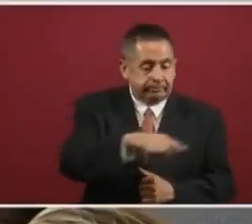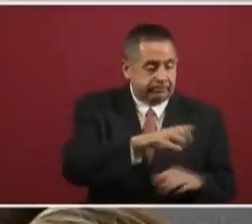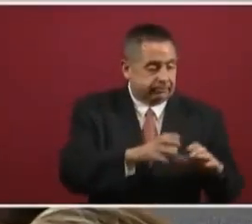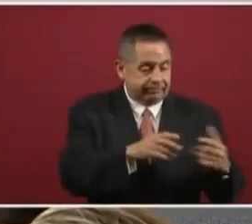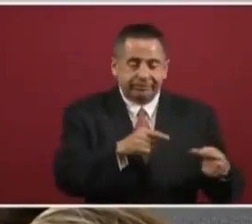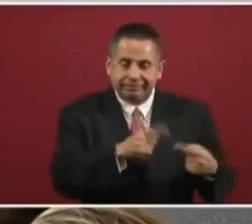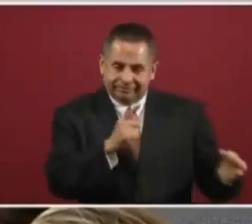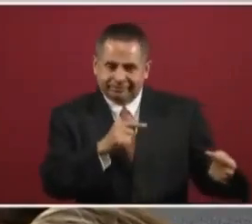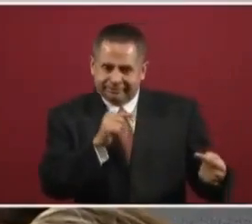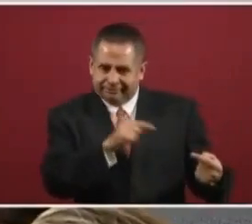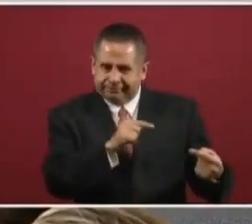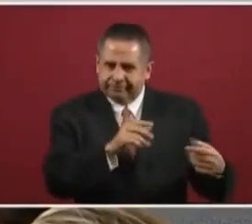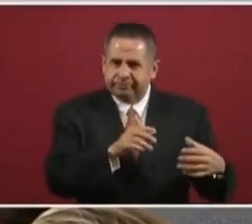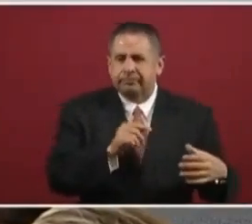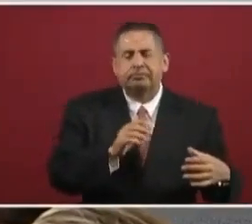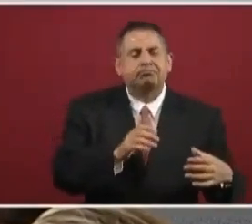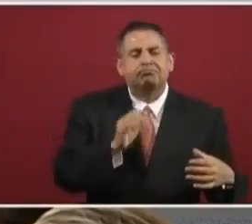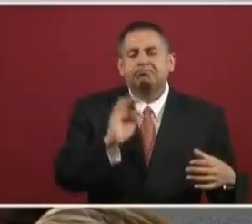quedar